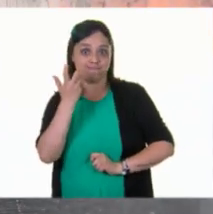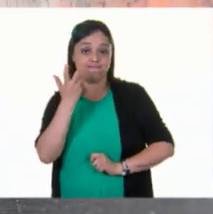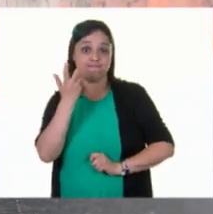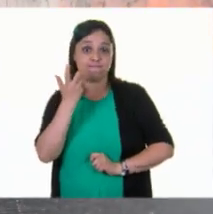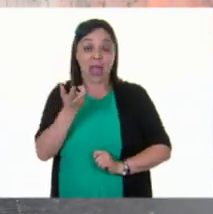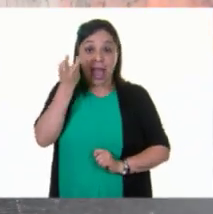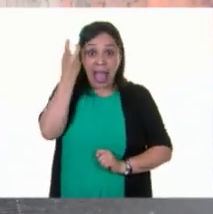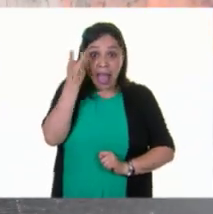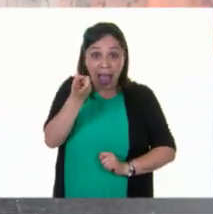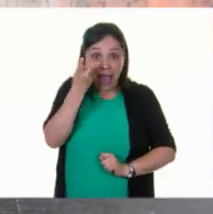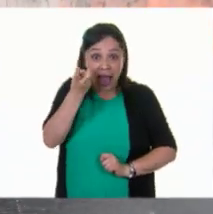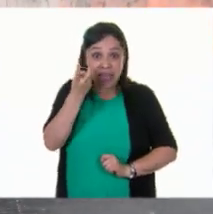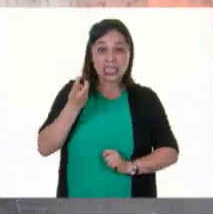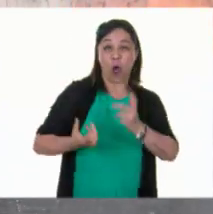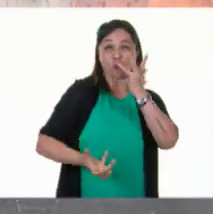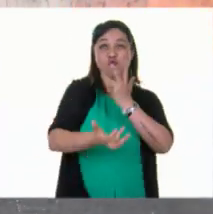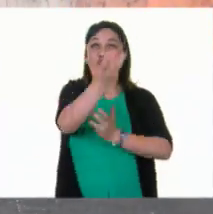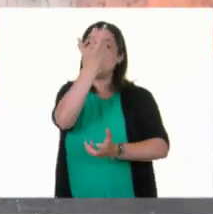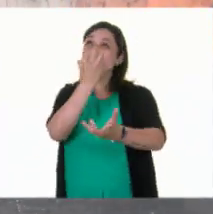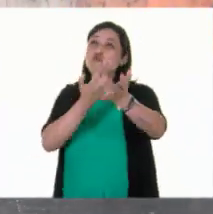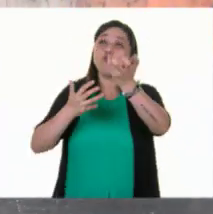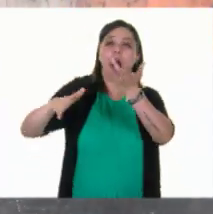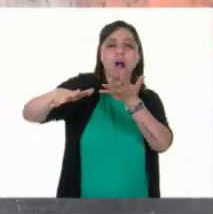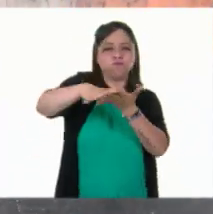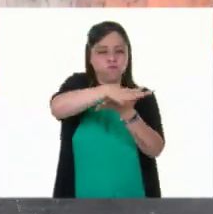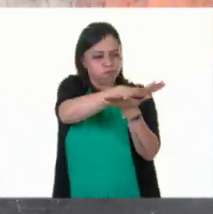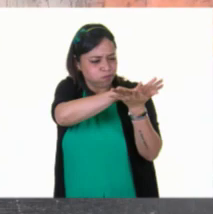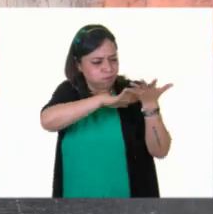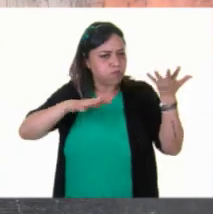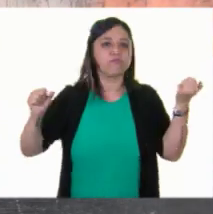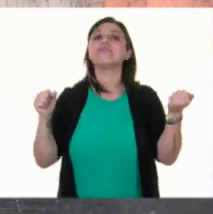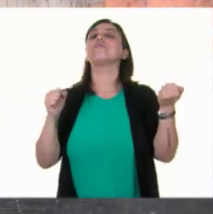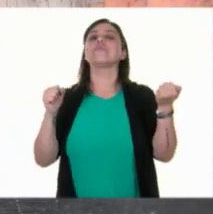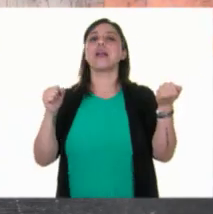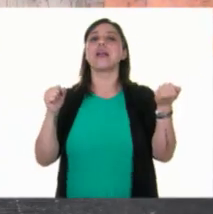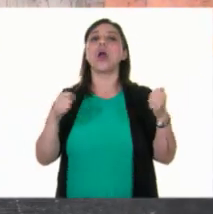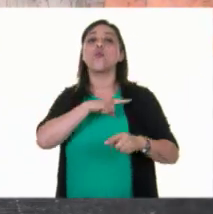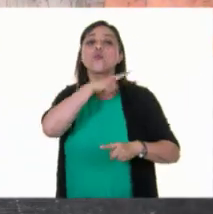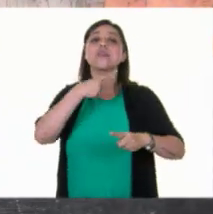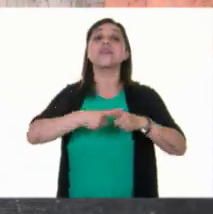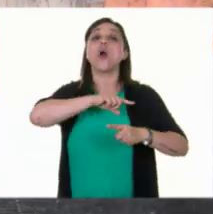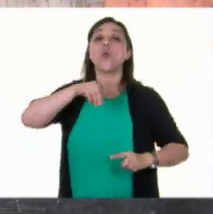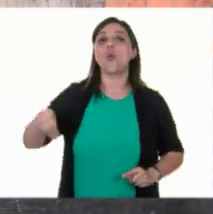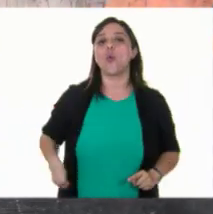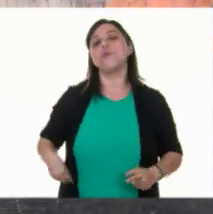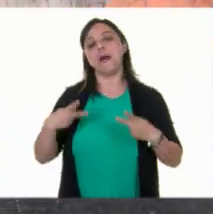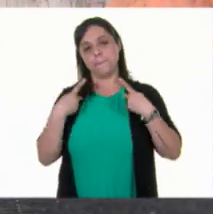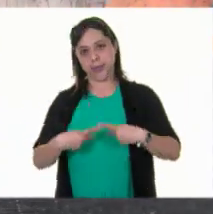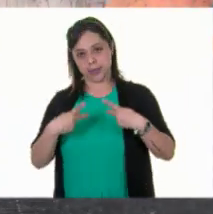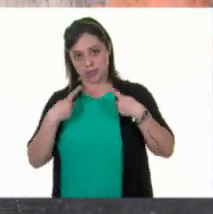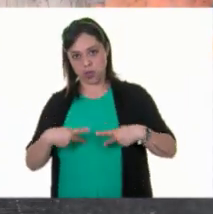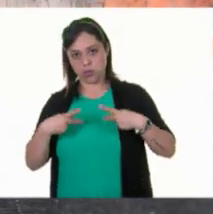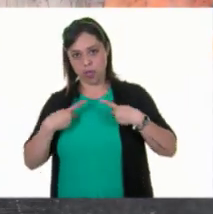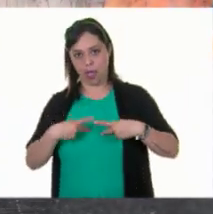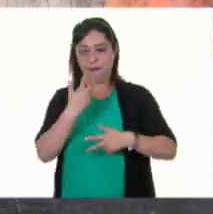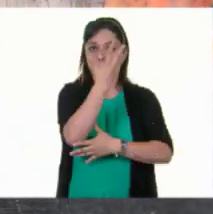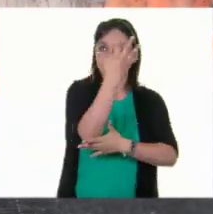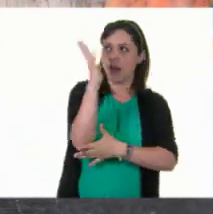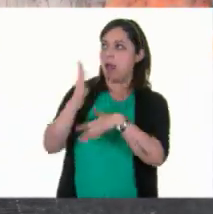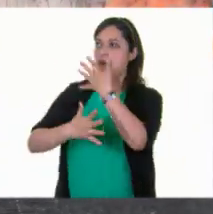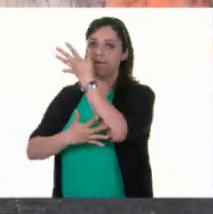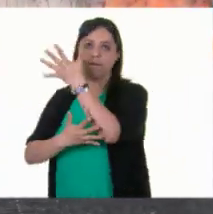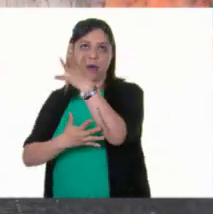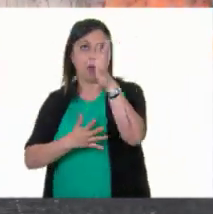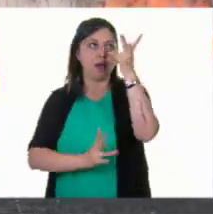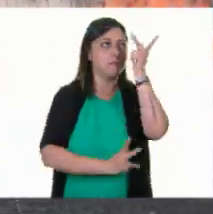los desastres originados por los incendios forestales son de origen humano y provocan la pérdida de vegetación. Y en muchas